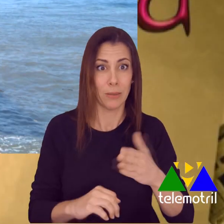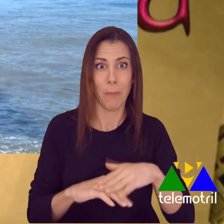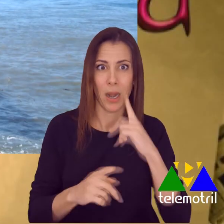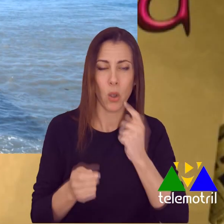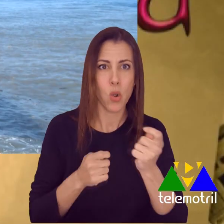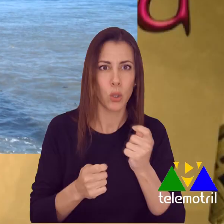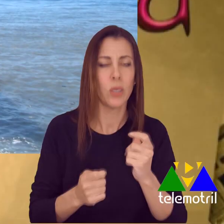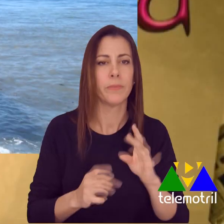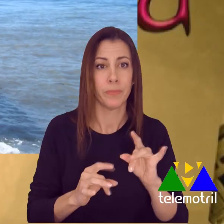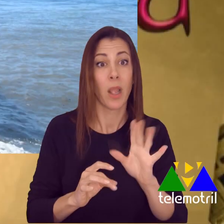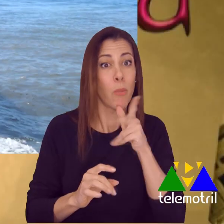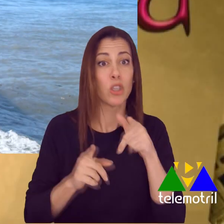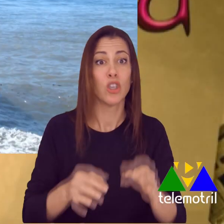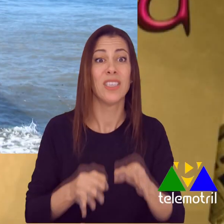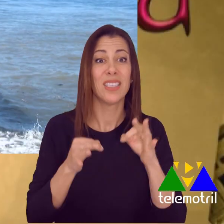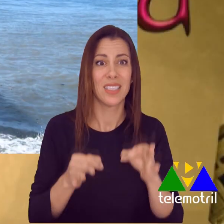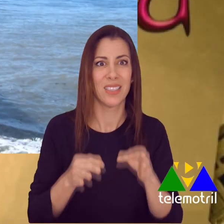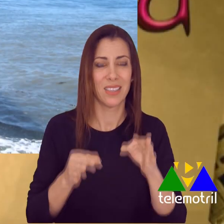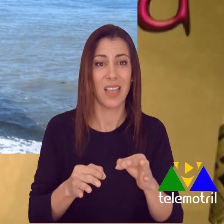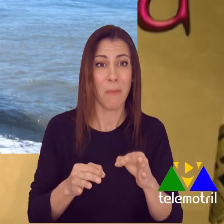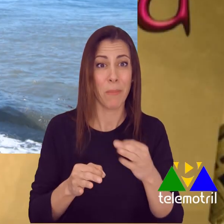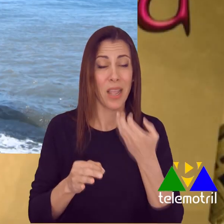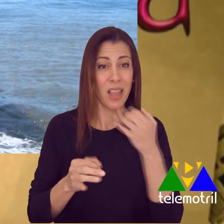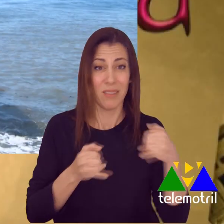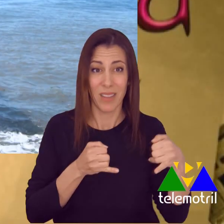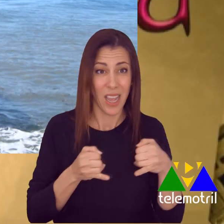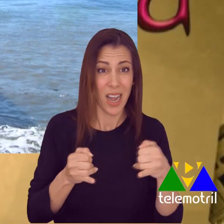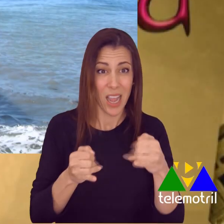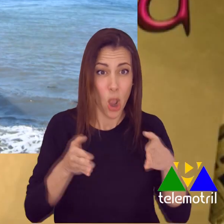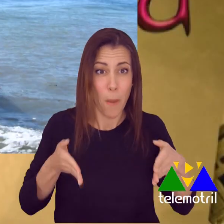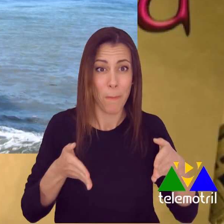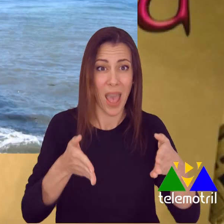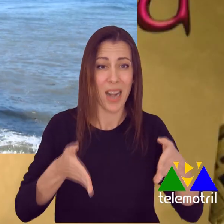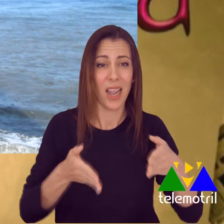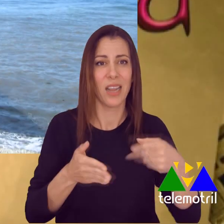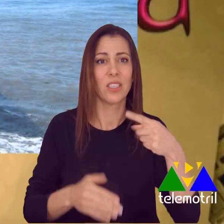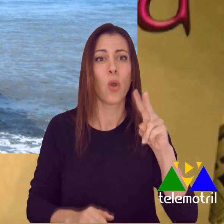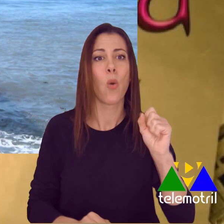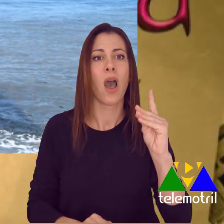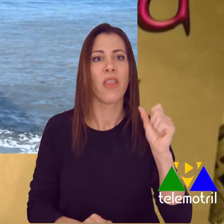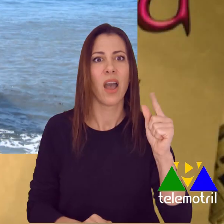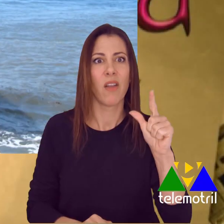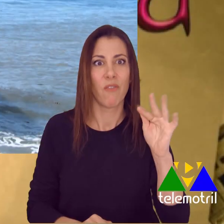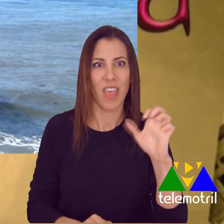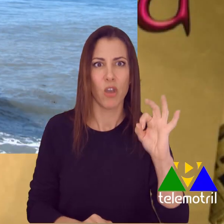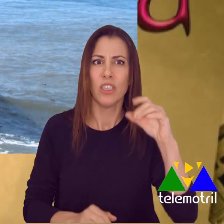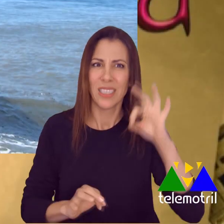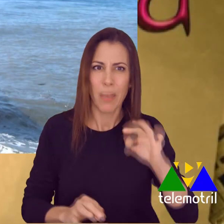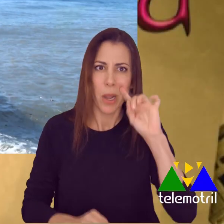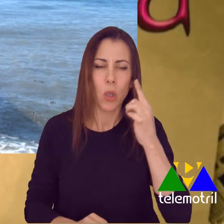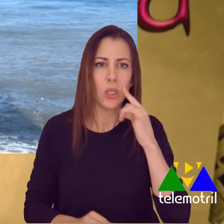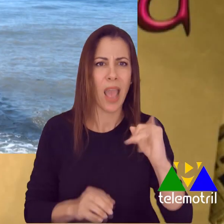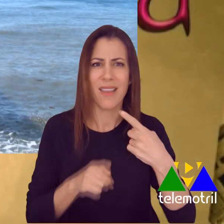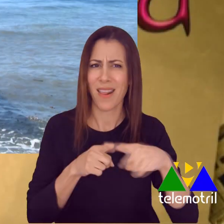Por eso siempre en los márgenes del río Guadalfeo nos vamos a encontrar con restos antiguos.